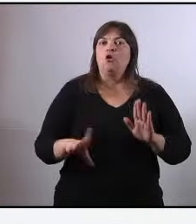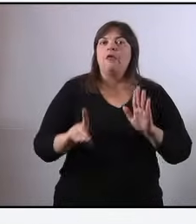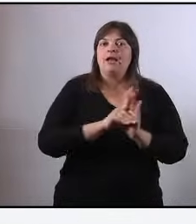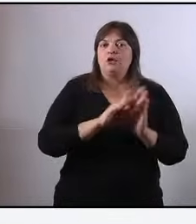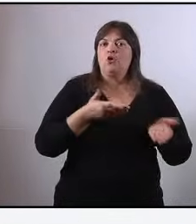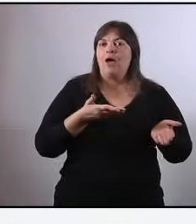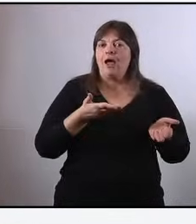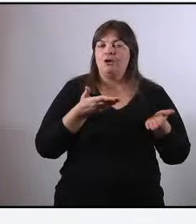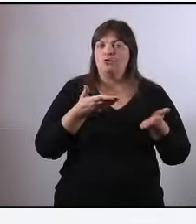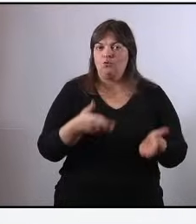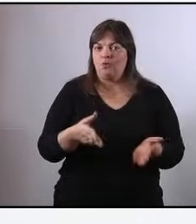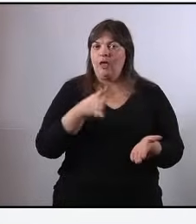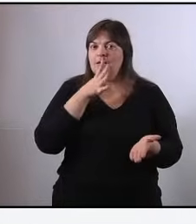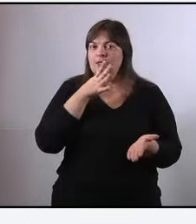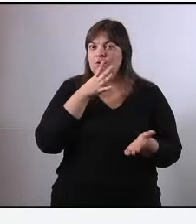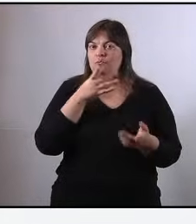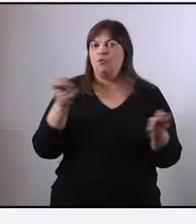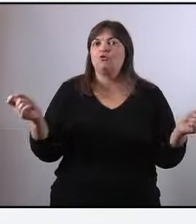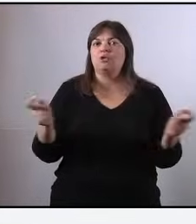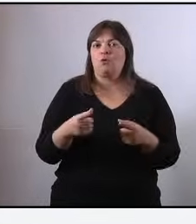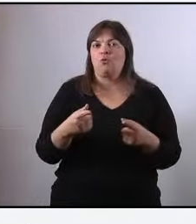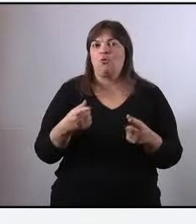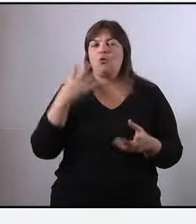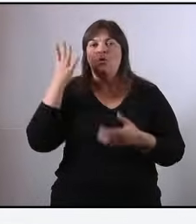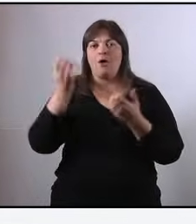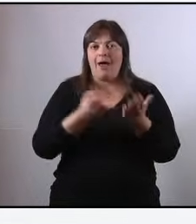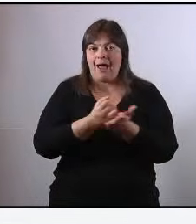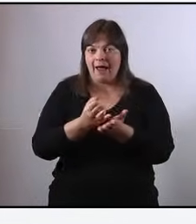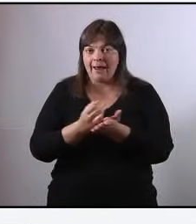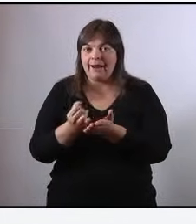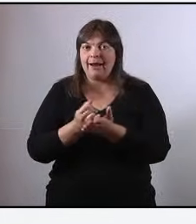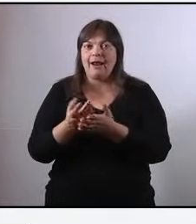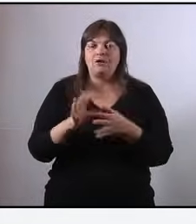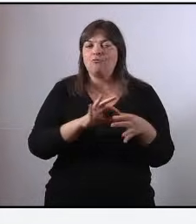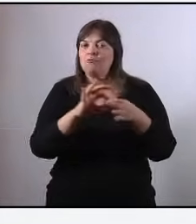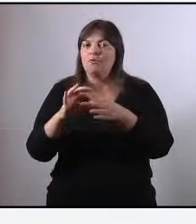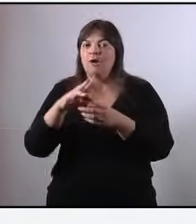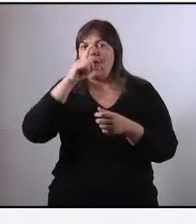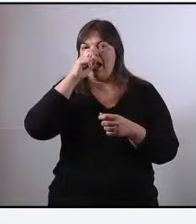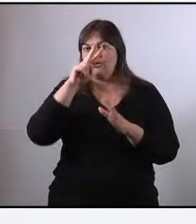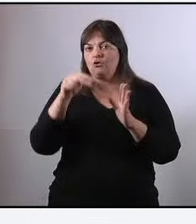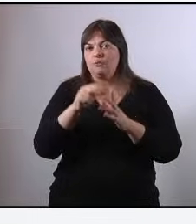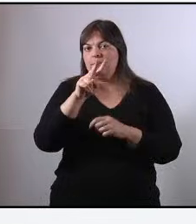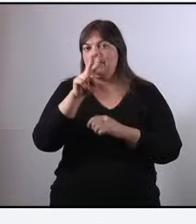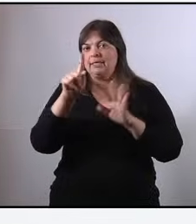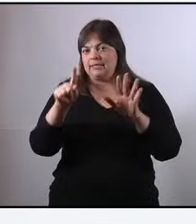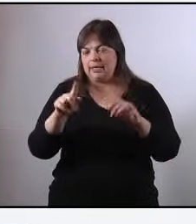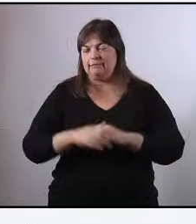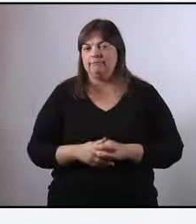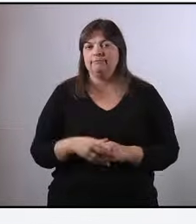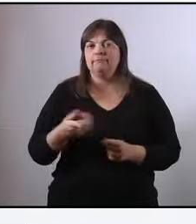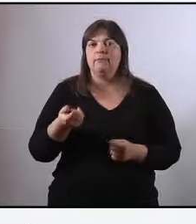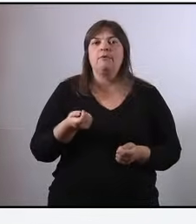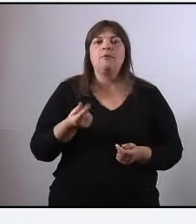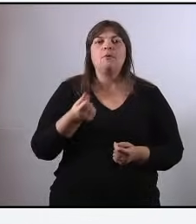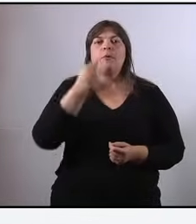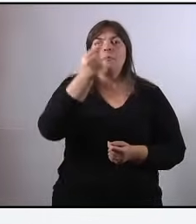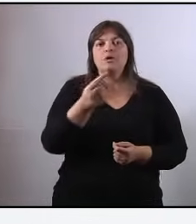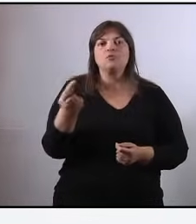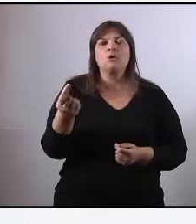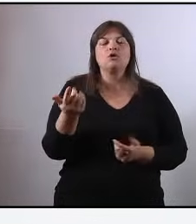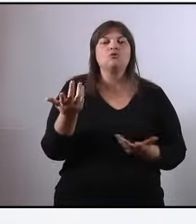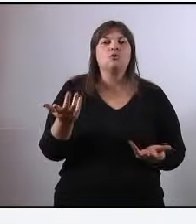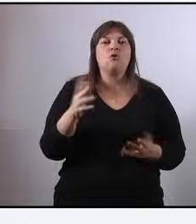ayudas para contratar seguros agrarios combinados en el año 2026. Tiene una dotación presupuestaria